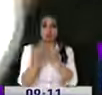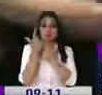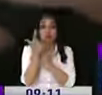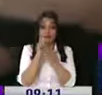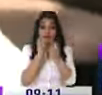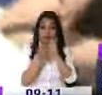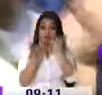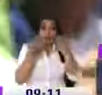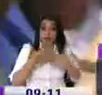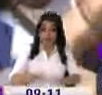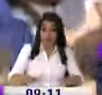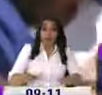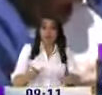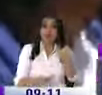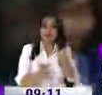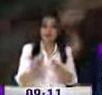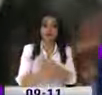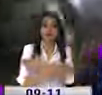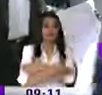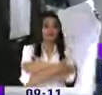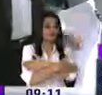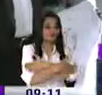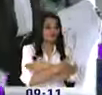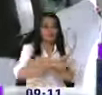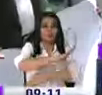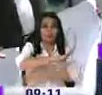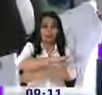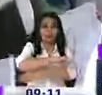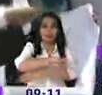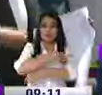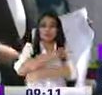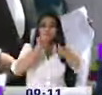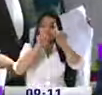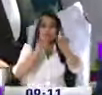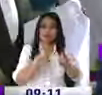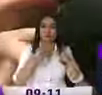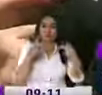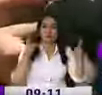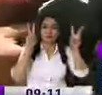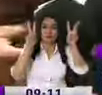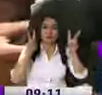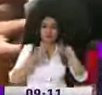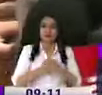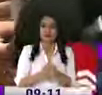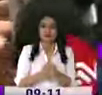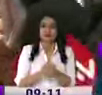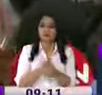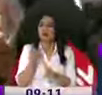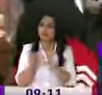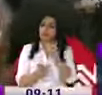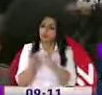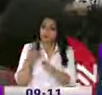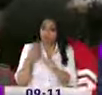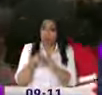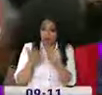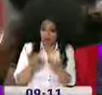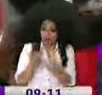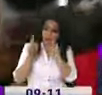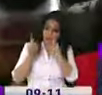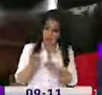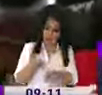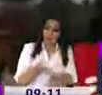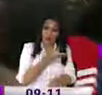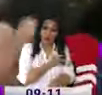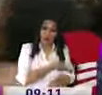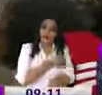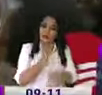saludó con los presentes en la Plaza de la Independencia. Aquí se refirió a la consulta popular. ¿Qué decirle a toda la gente que le está escuchando? Porque había